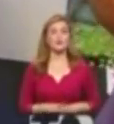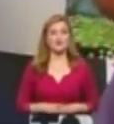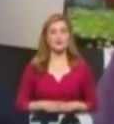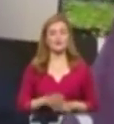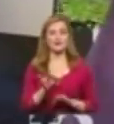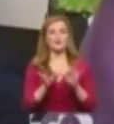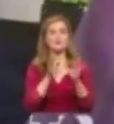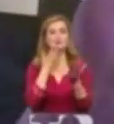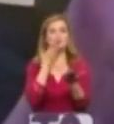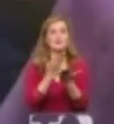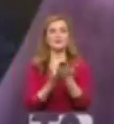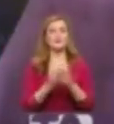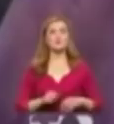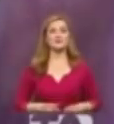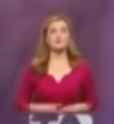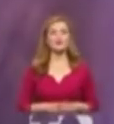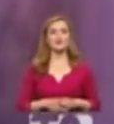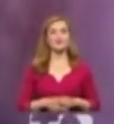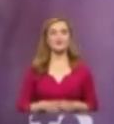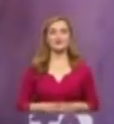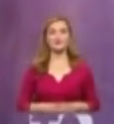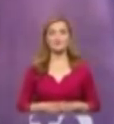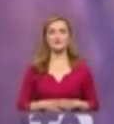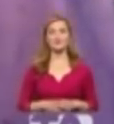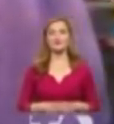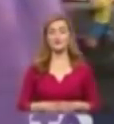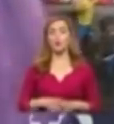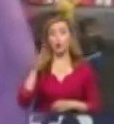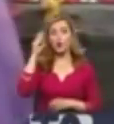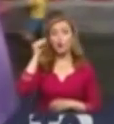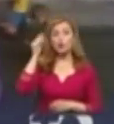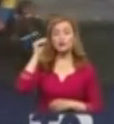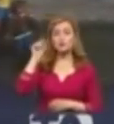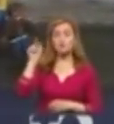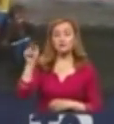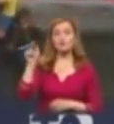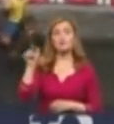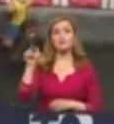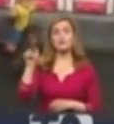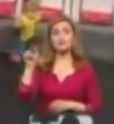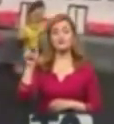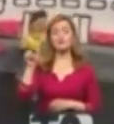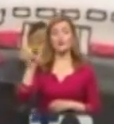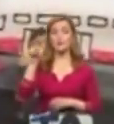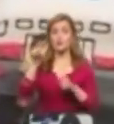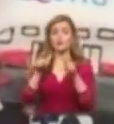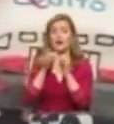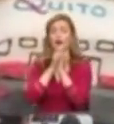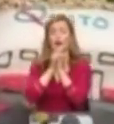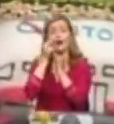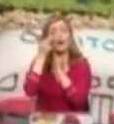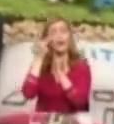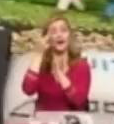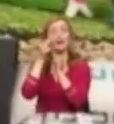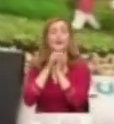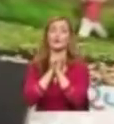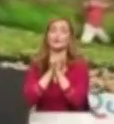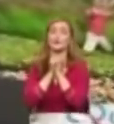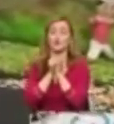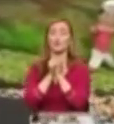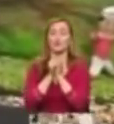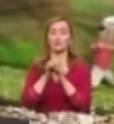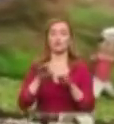Perfecto, muchísimas gracias. Y Helen, yo quiero que tú escuches muy bien, porque uno de tus fieles admiradores ha preparado para